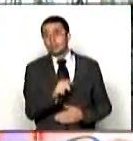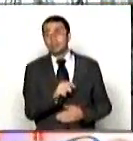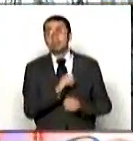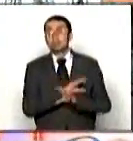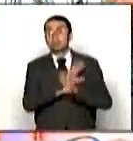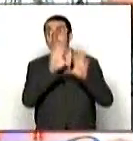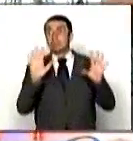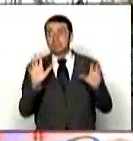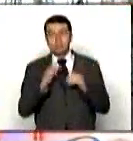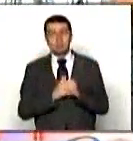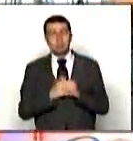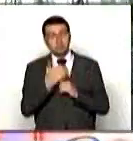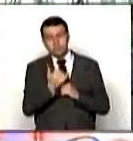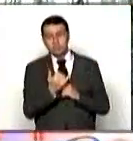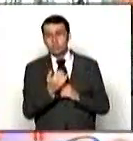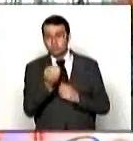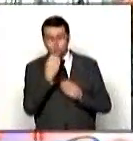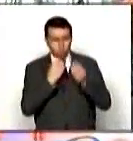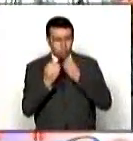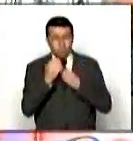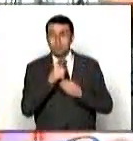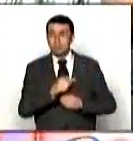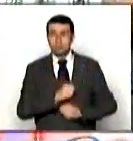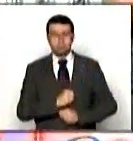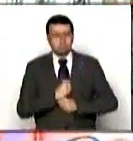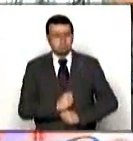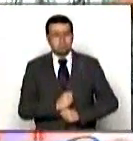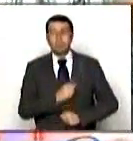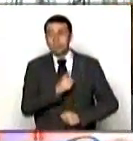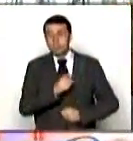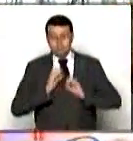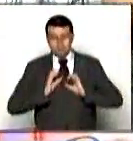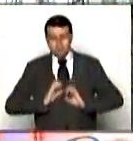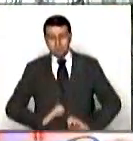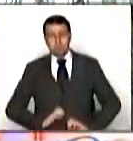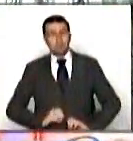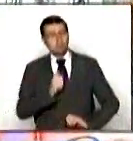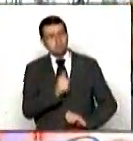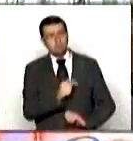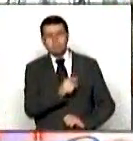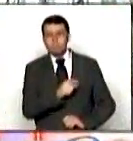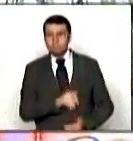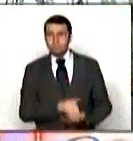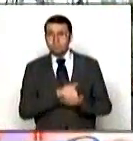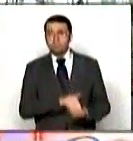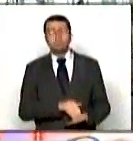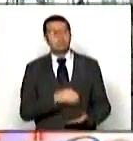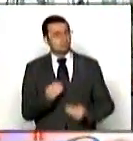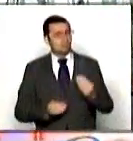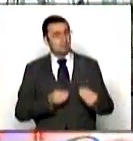a sus loncheras para que estén bien nutridos, para que ese sistema inmune esté fortalecido?